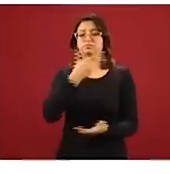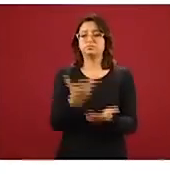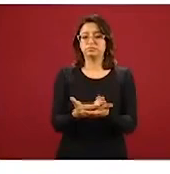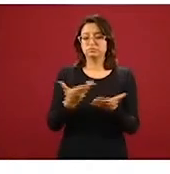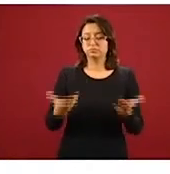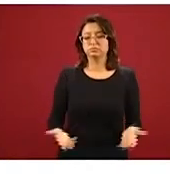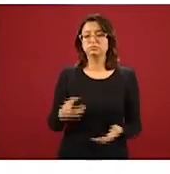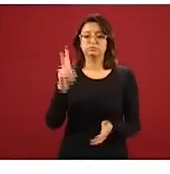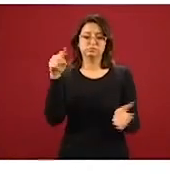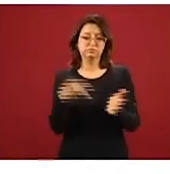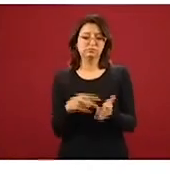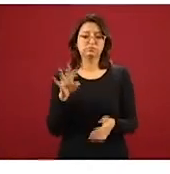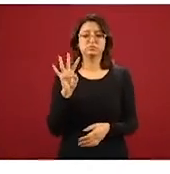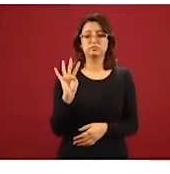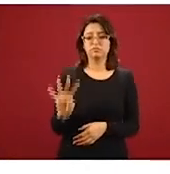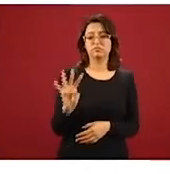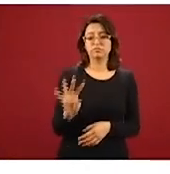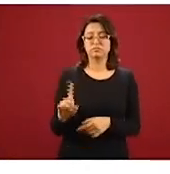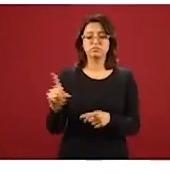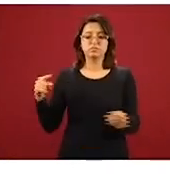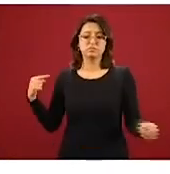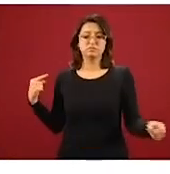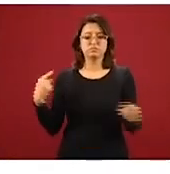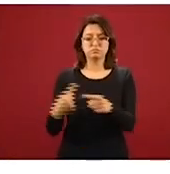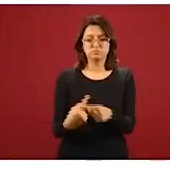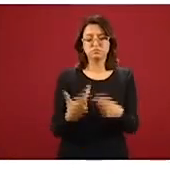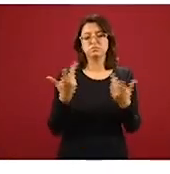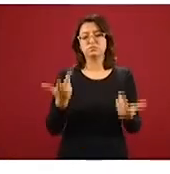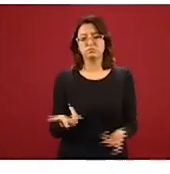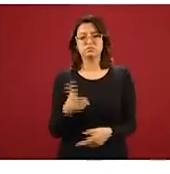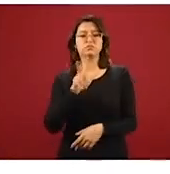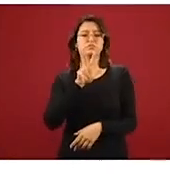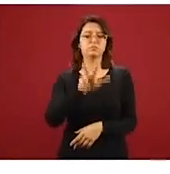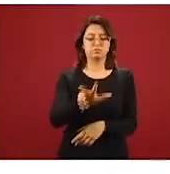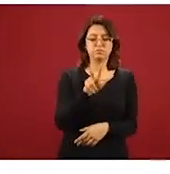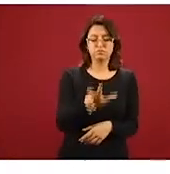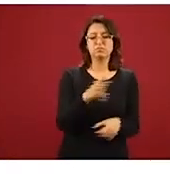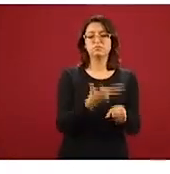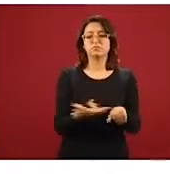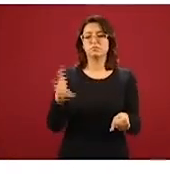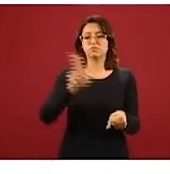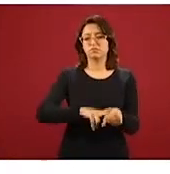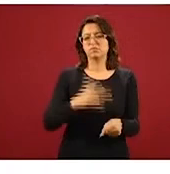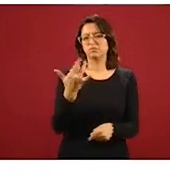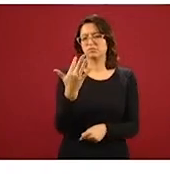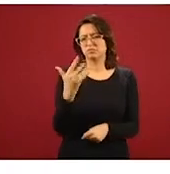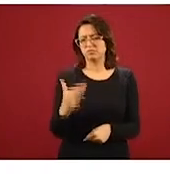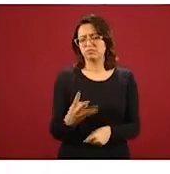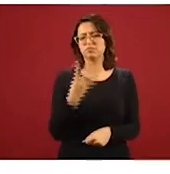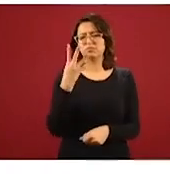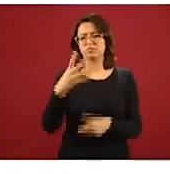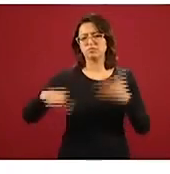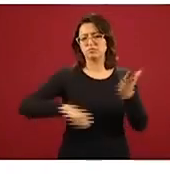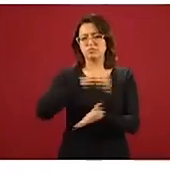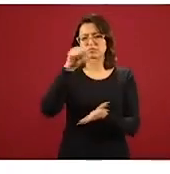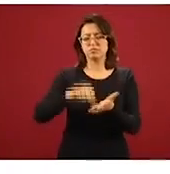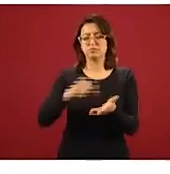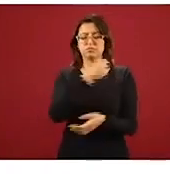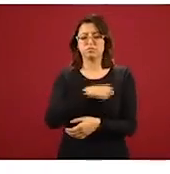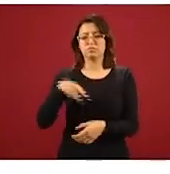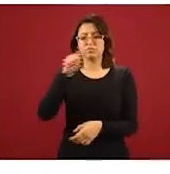en 2019, trabajamos en 18 hospitales y 54 centros de salud que